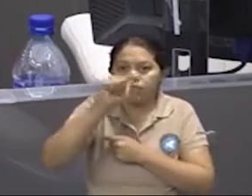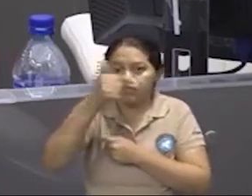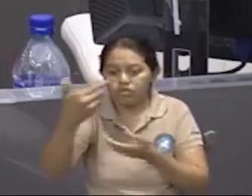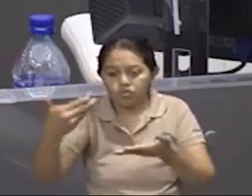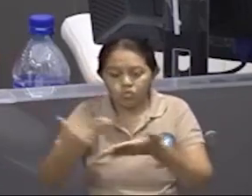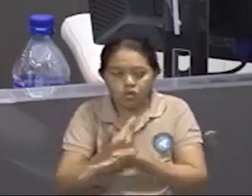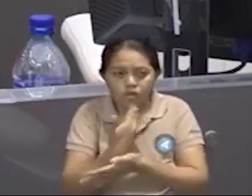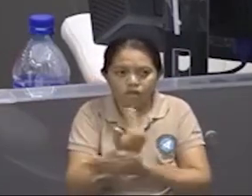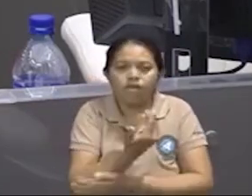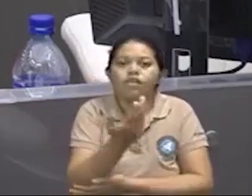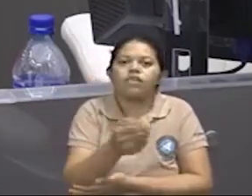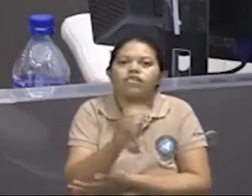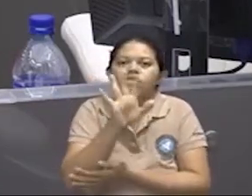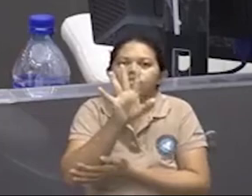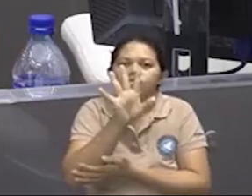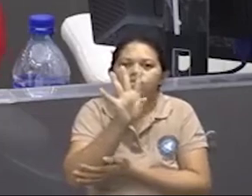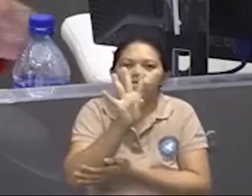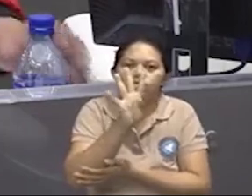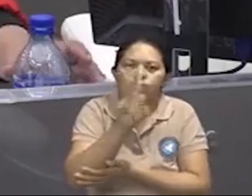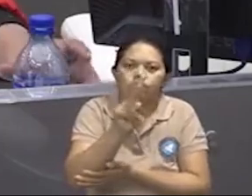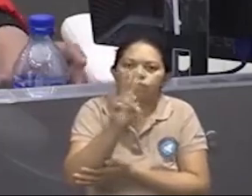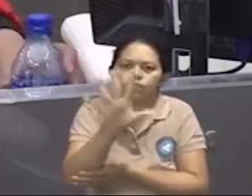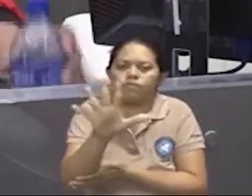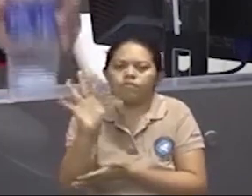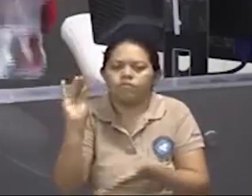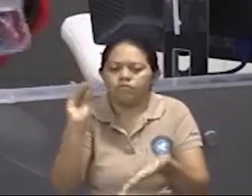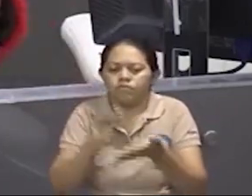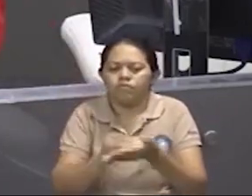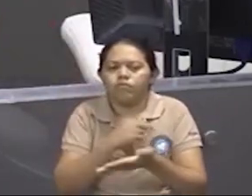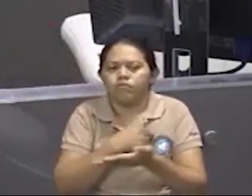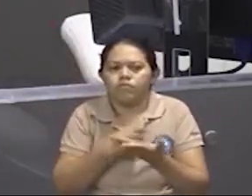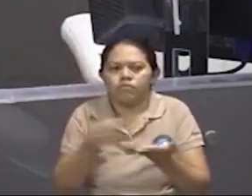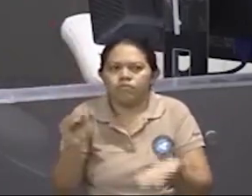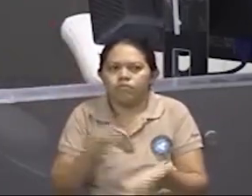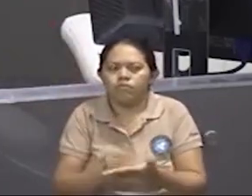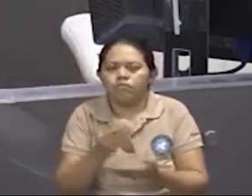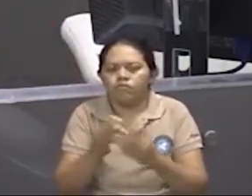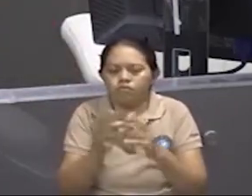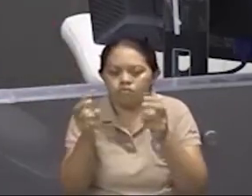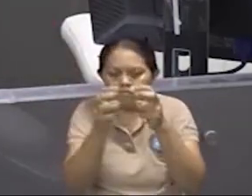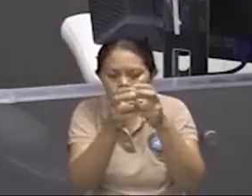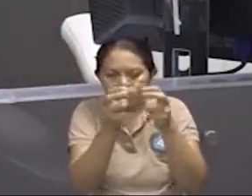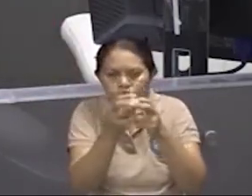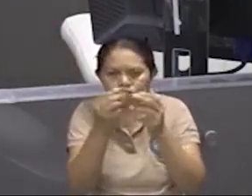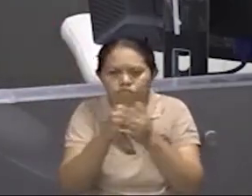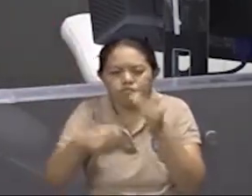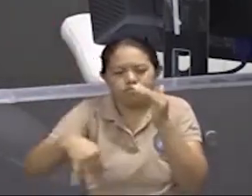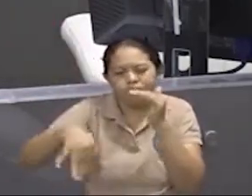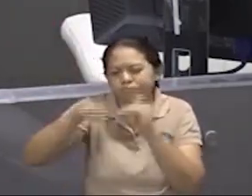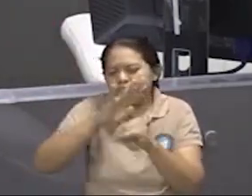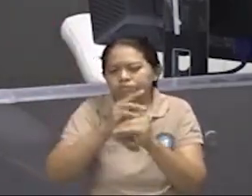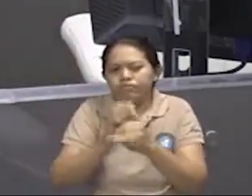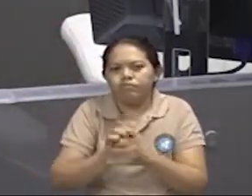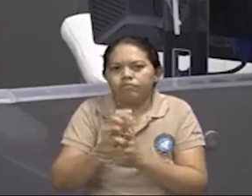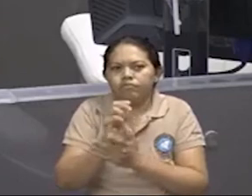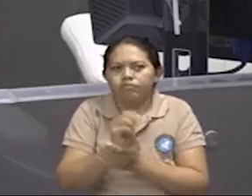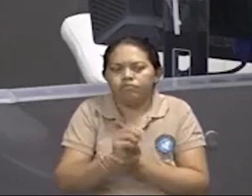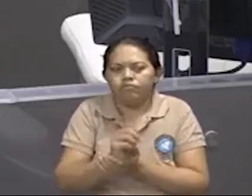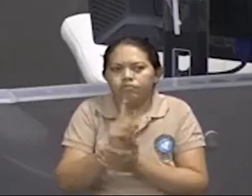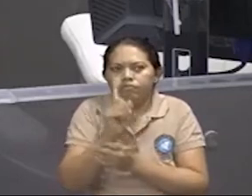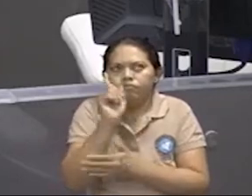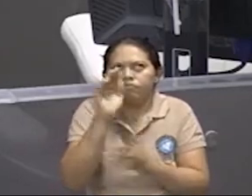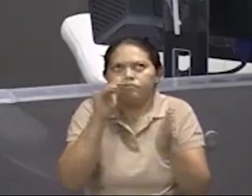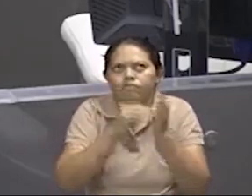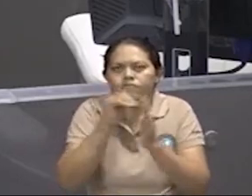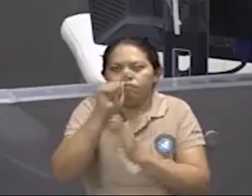son nuevas y 52 ampliadas. La capacidad instalada de generación eléctrica se duplicó de